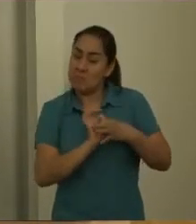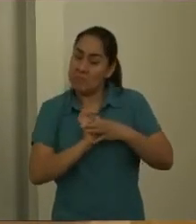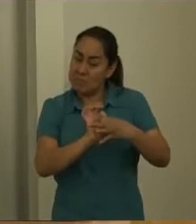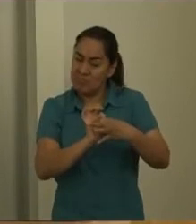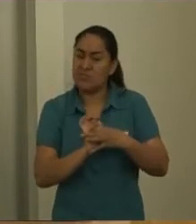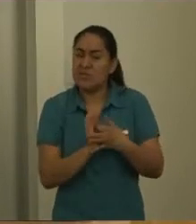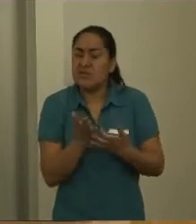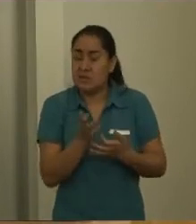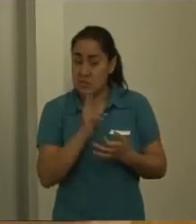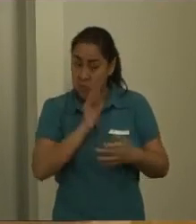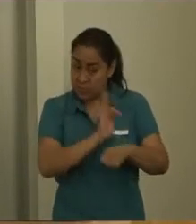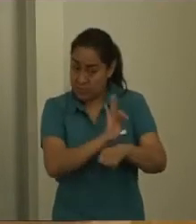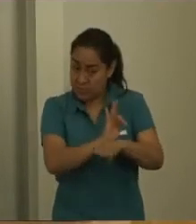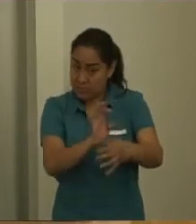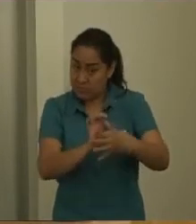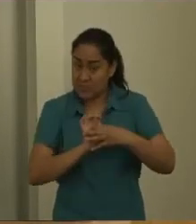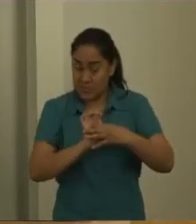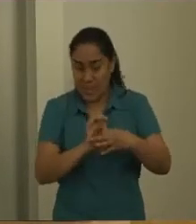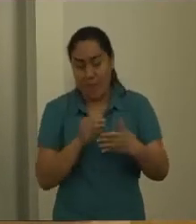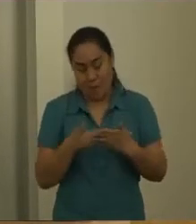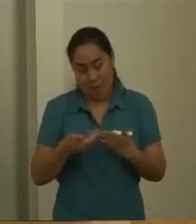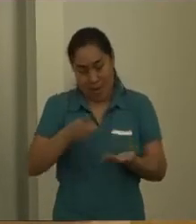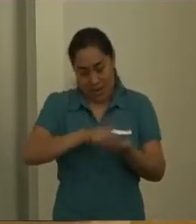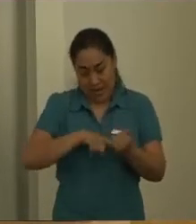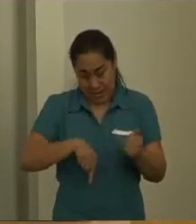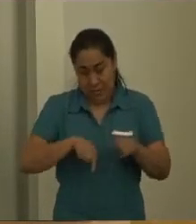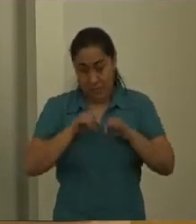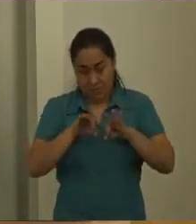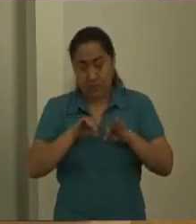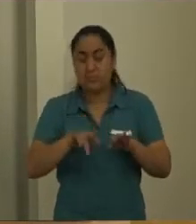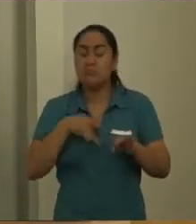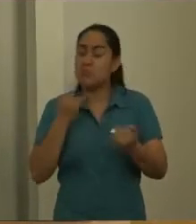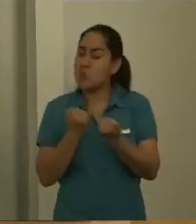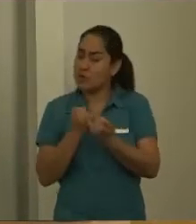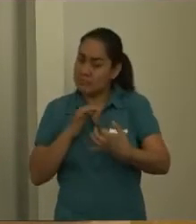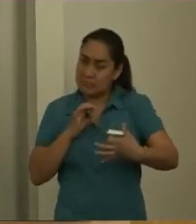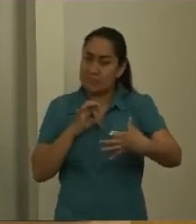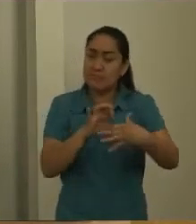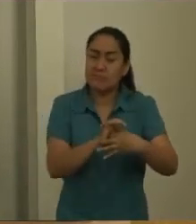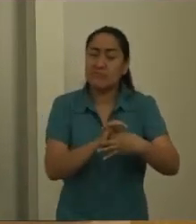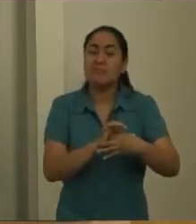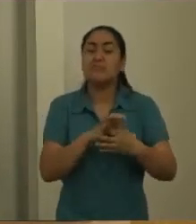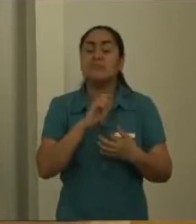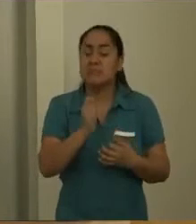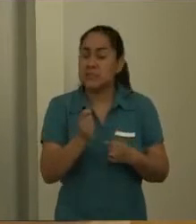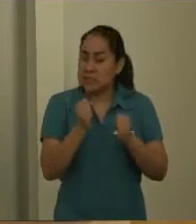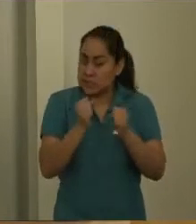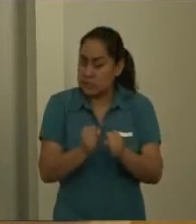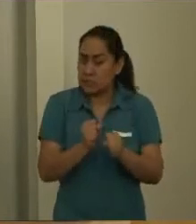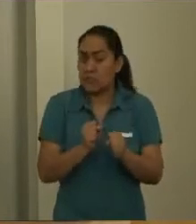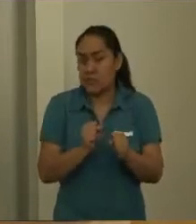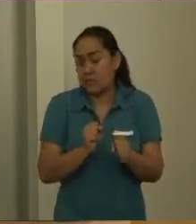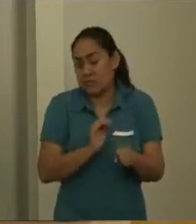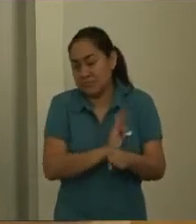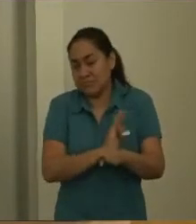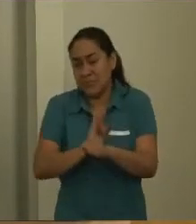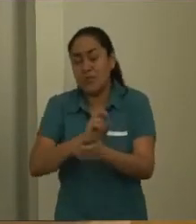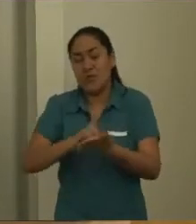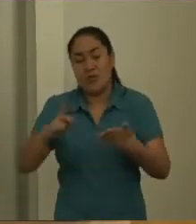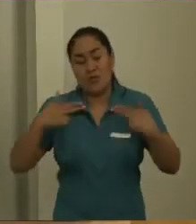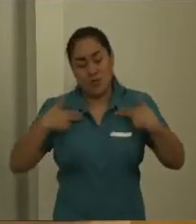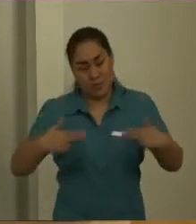común y para nuestra oficina está profundamente ligado al respecto y a la garantía de los derechos humanos